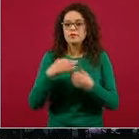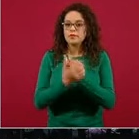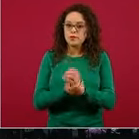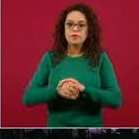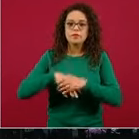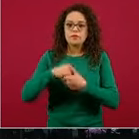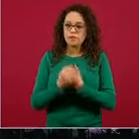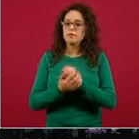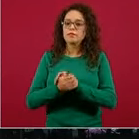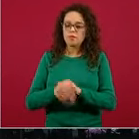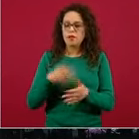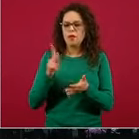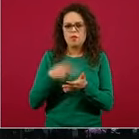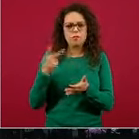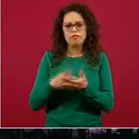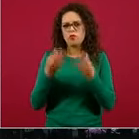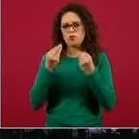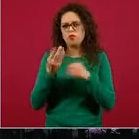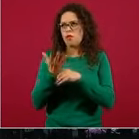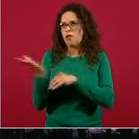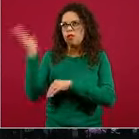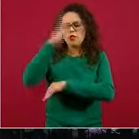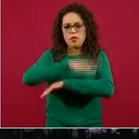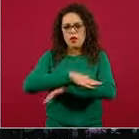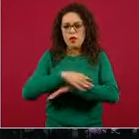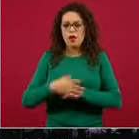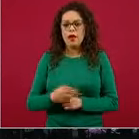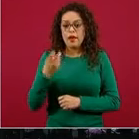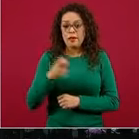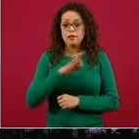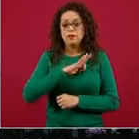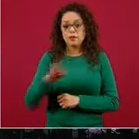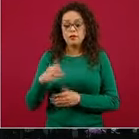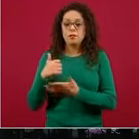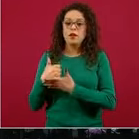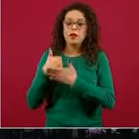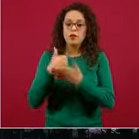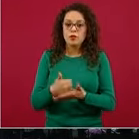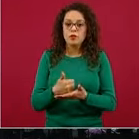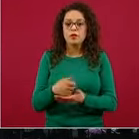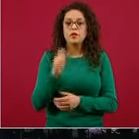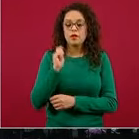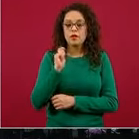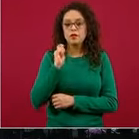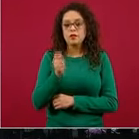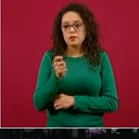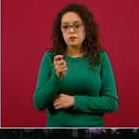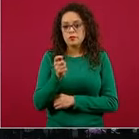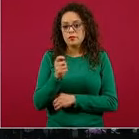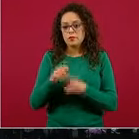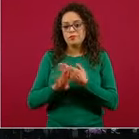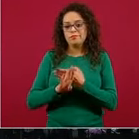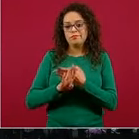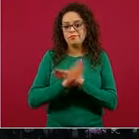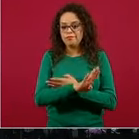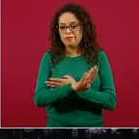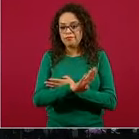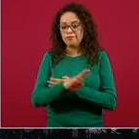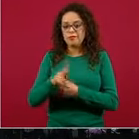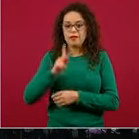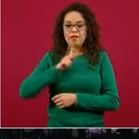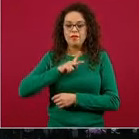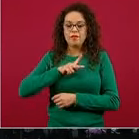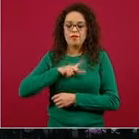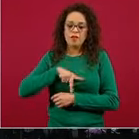veces al día. Eso también va a contribuir a poder en su momento introducir o llevar el virus a mis vías